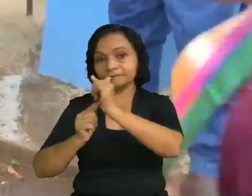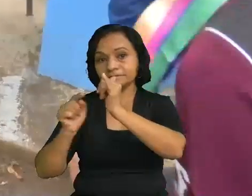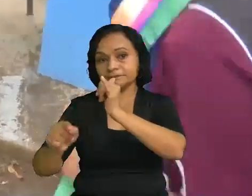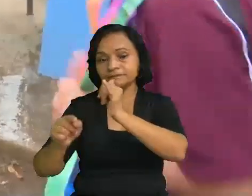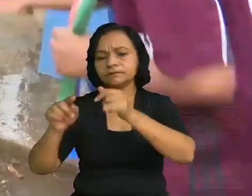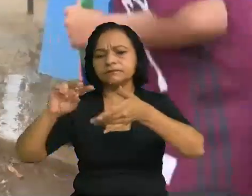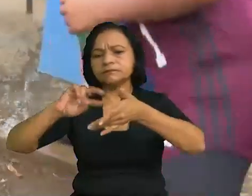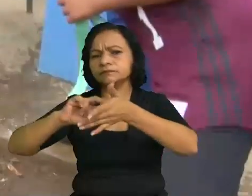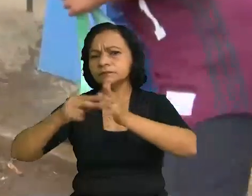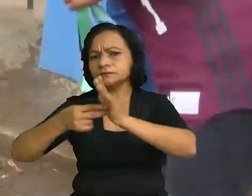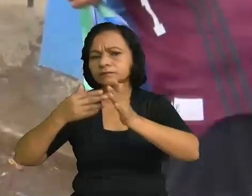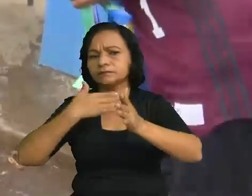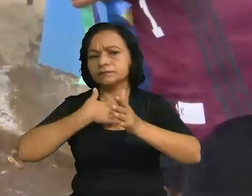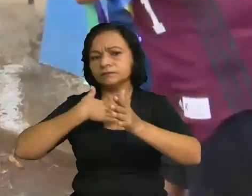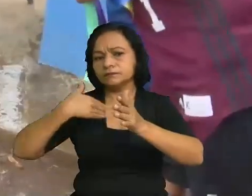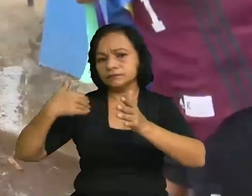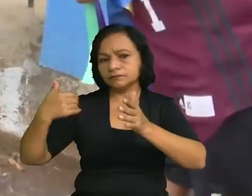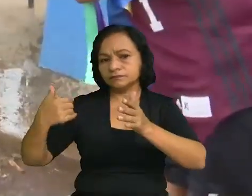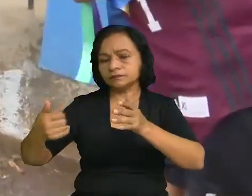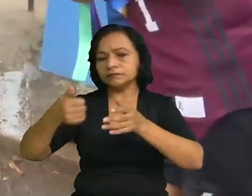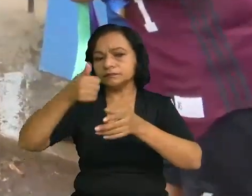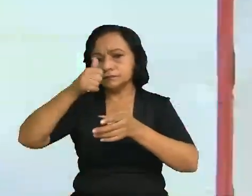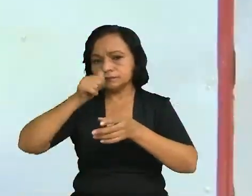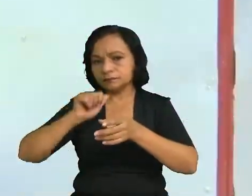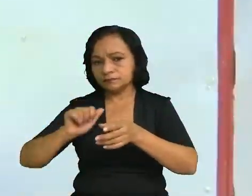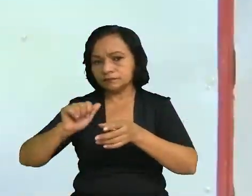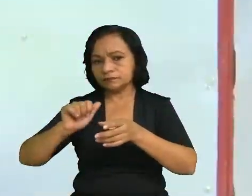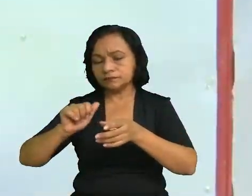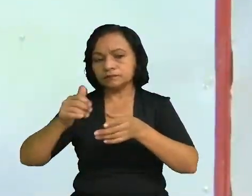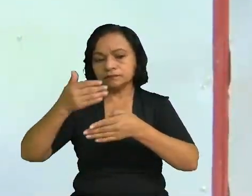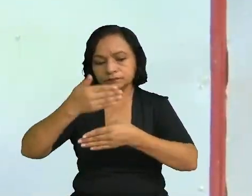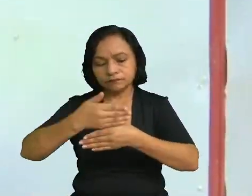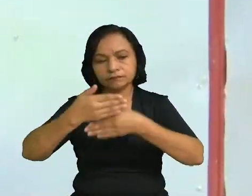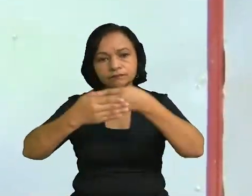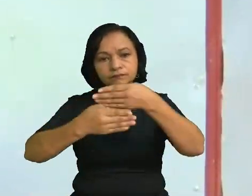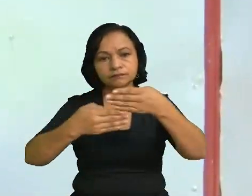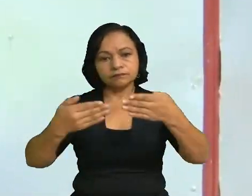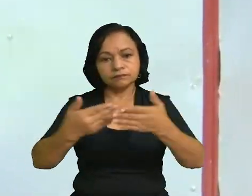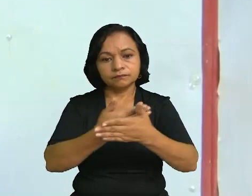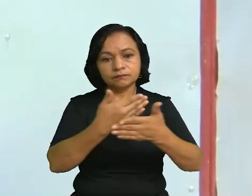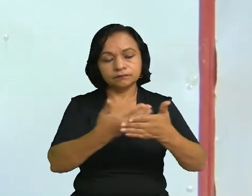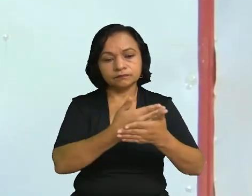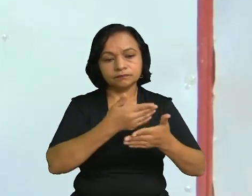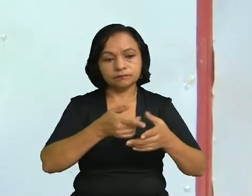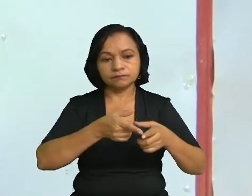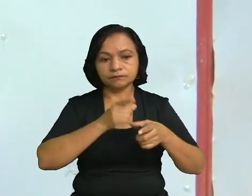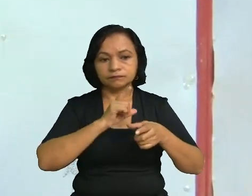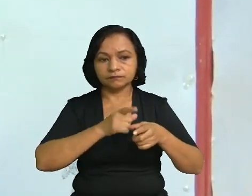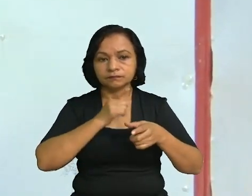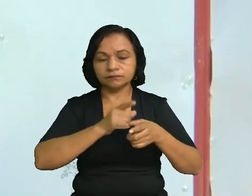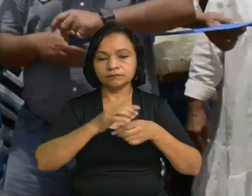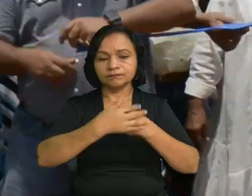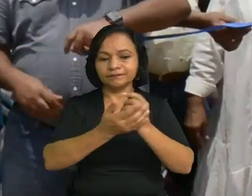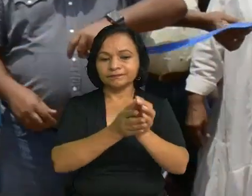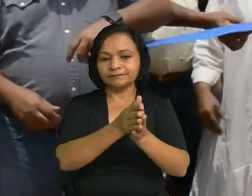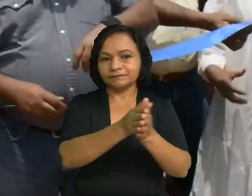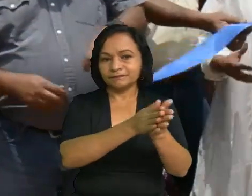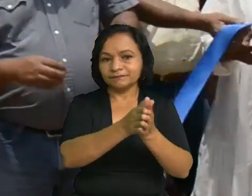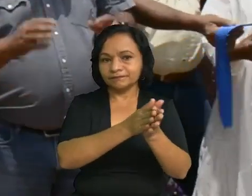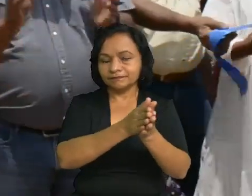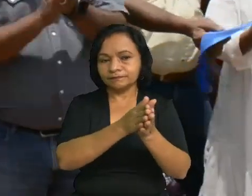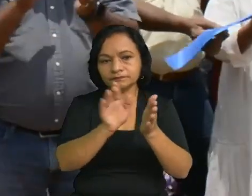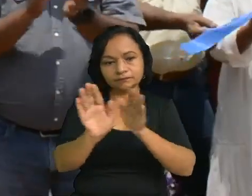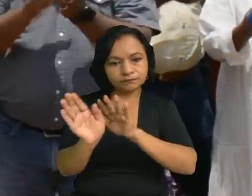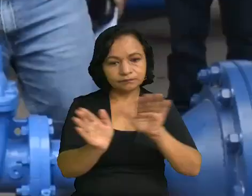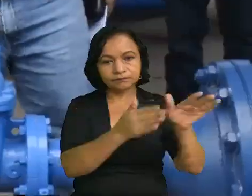que consiste en el mejoramiento del sistema de agua potable y la construcción de soluciones de saneamiento y lavamanos otro